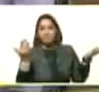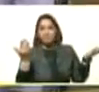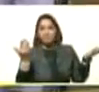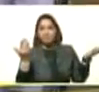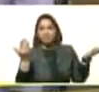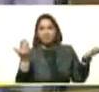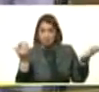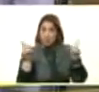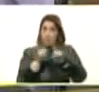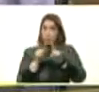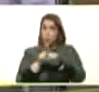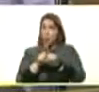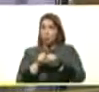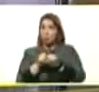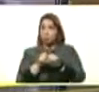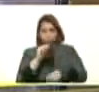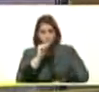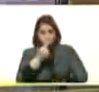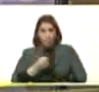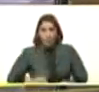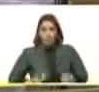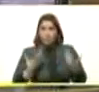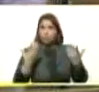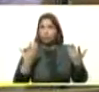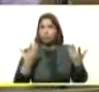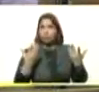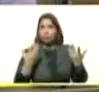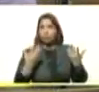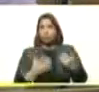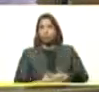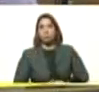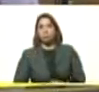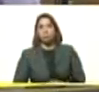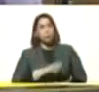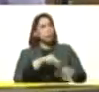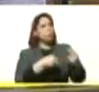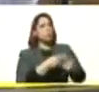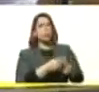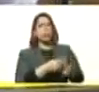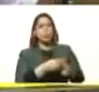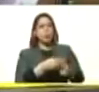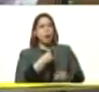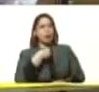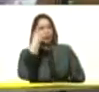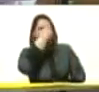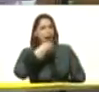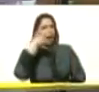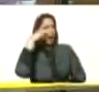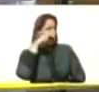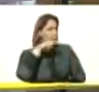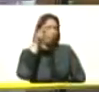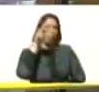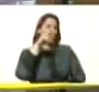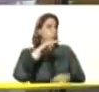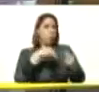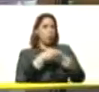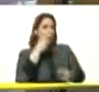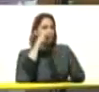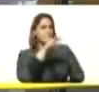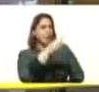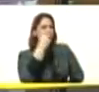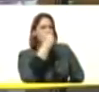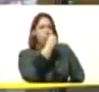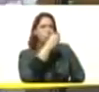Así tal cual, fue mi primera expresión. Nunca levantó su cara, es un cobarde, nunca levanta la cara para ver a uno a los